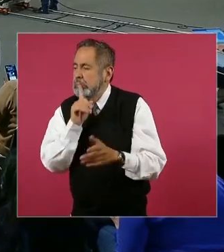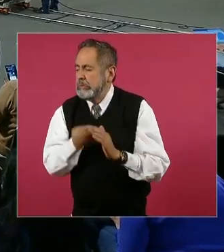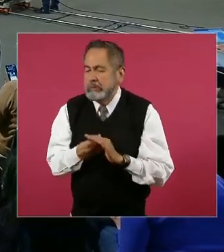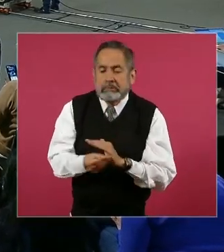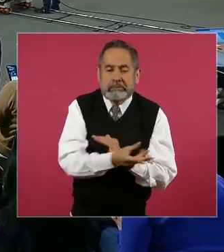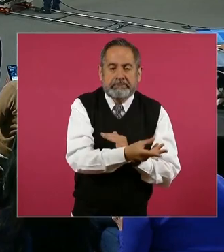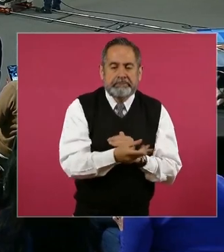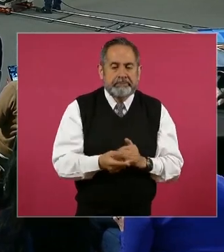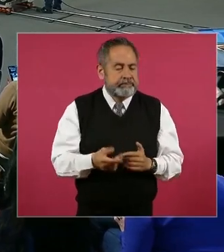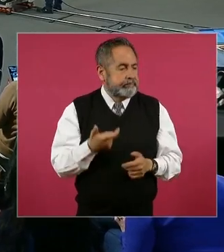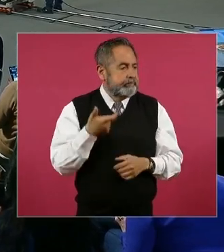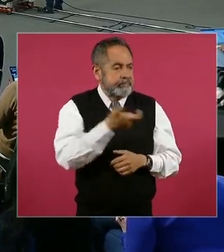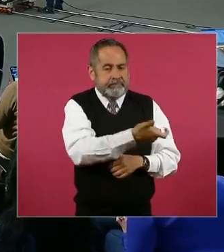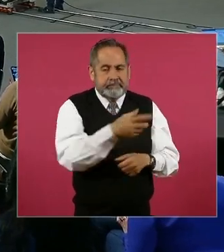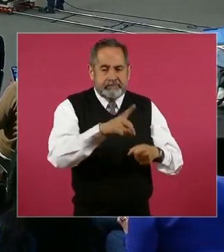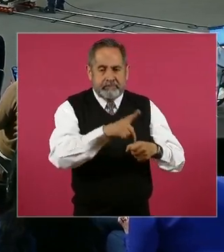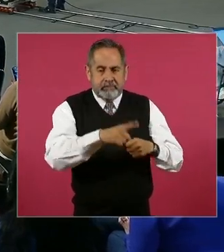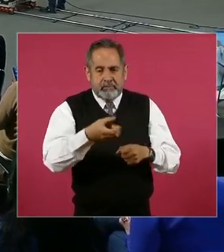simulación